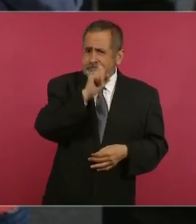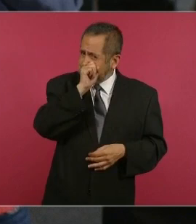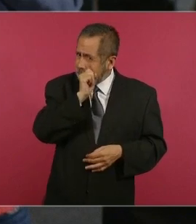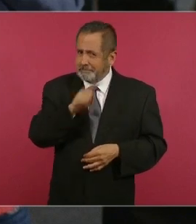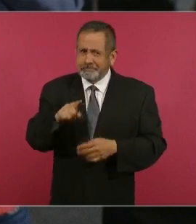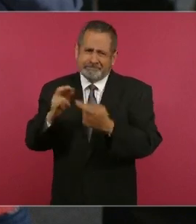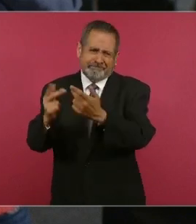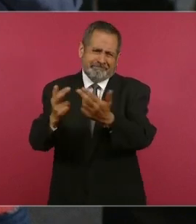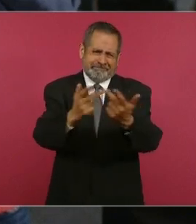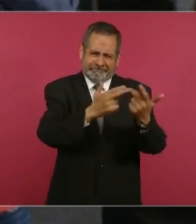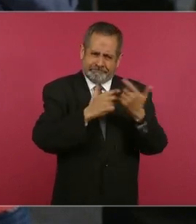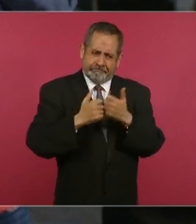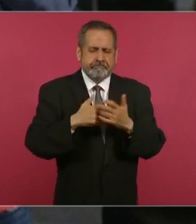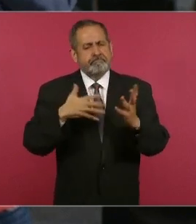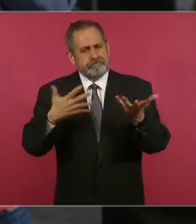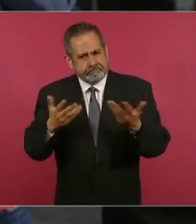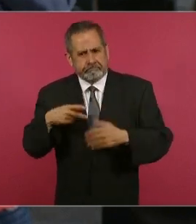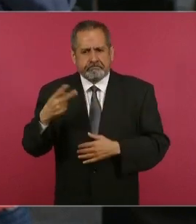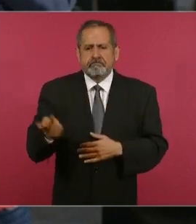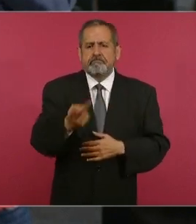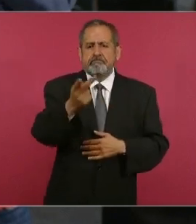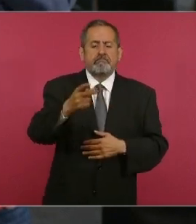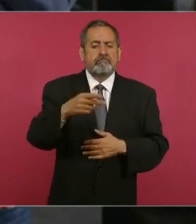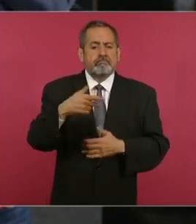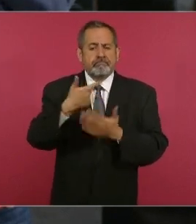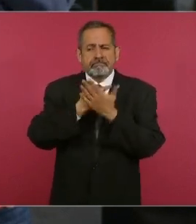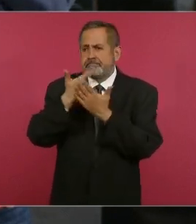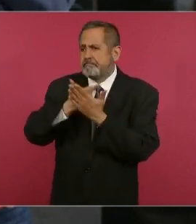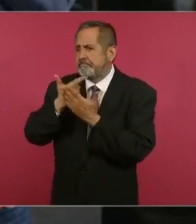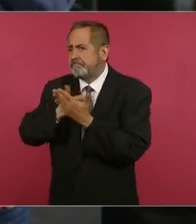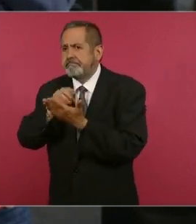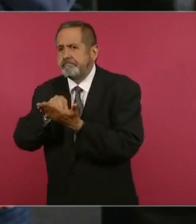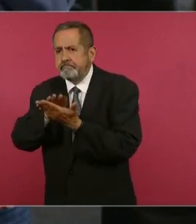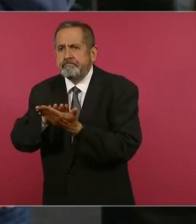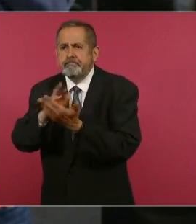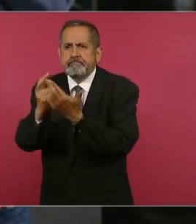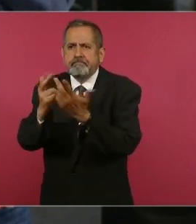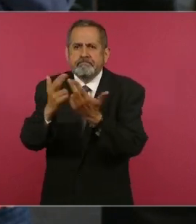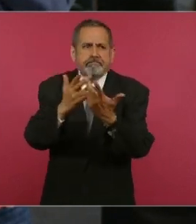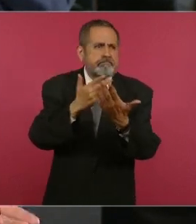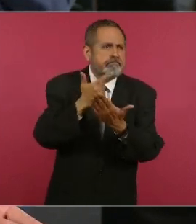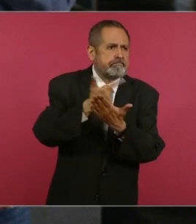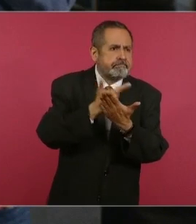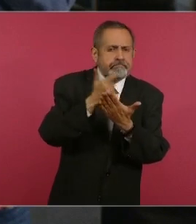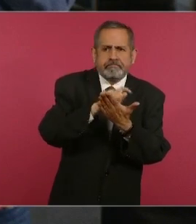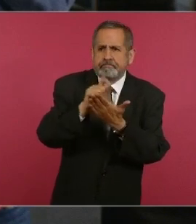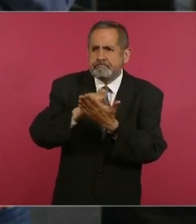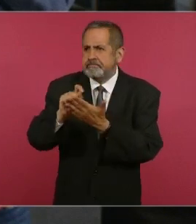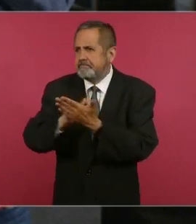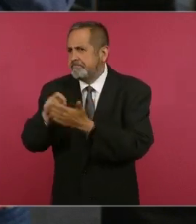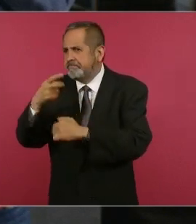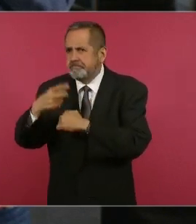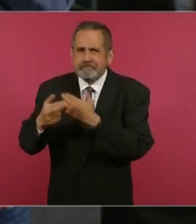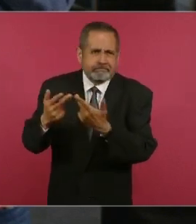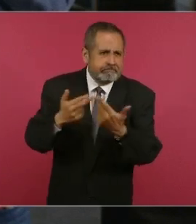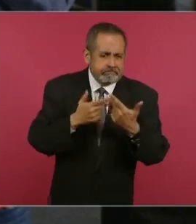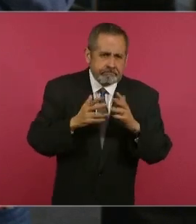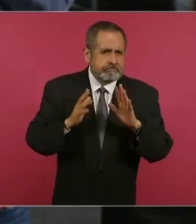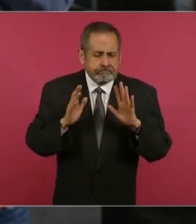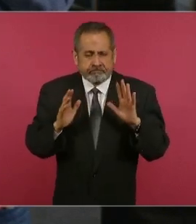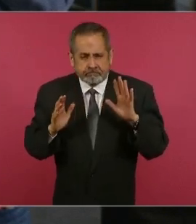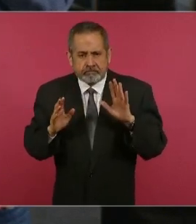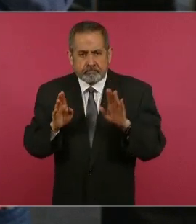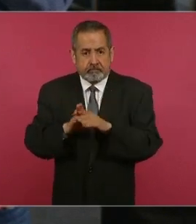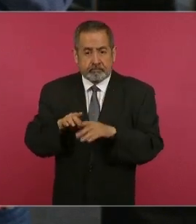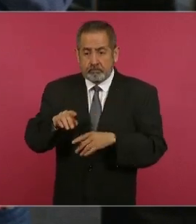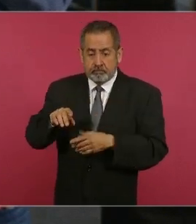afectados. Preguntarle concretamente si el censo de daños y el programa de reconstrucción y apoyo saldrá